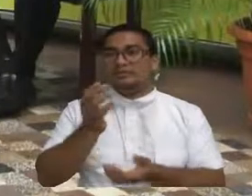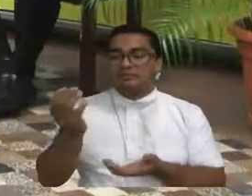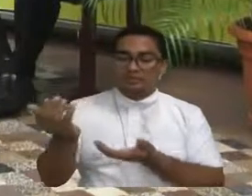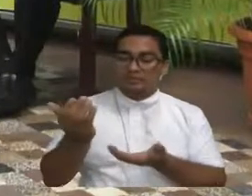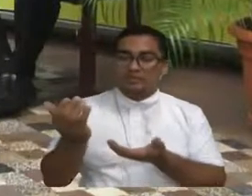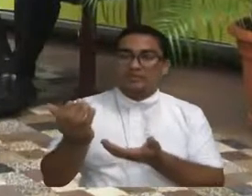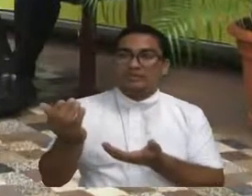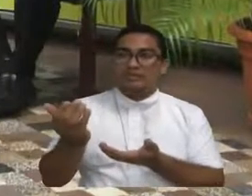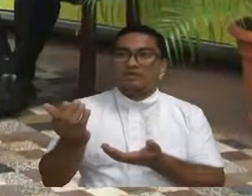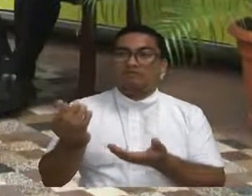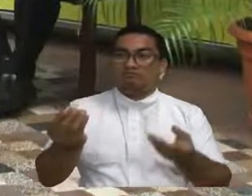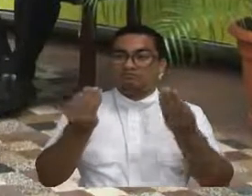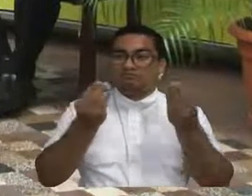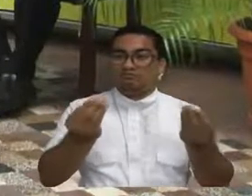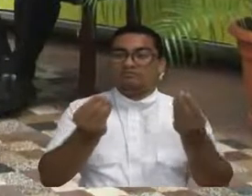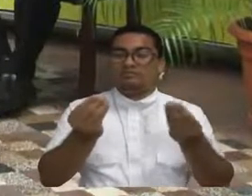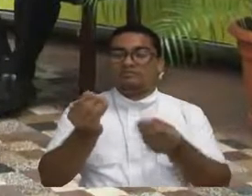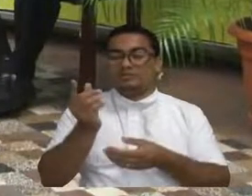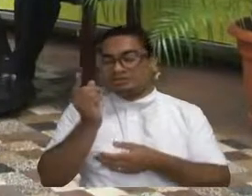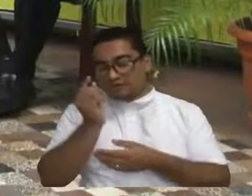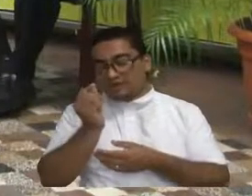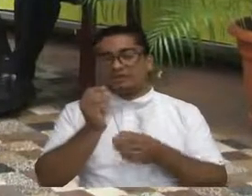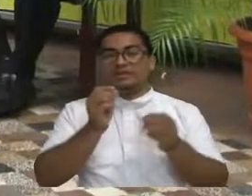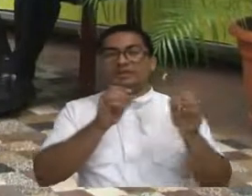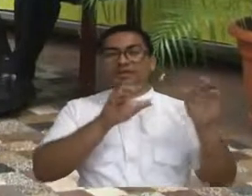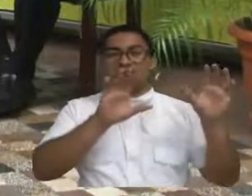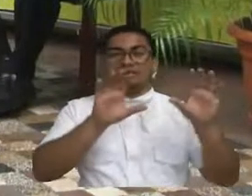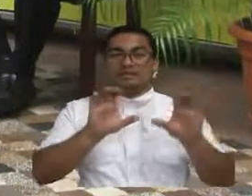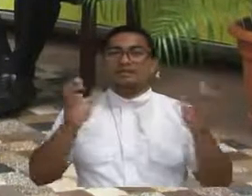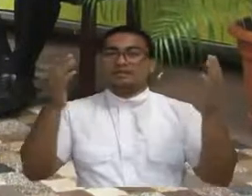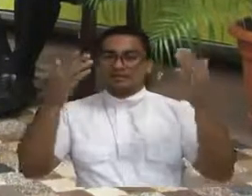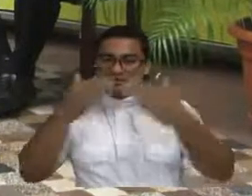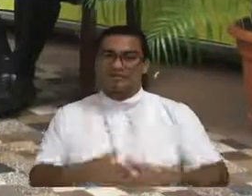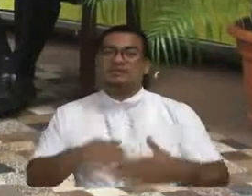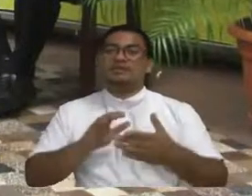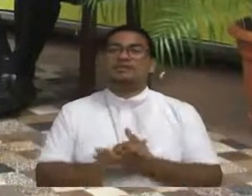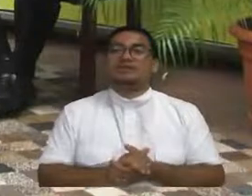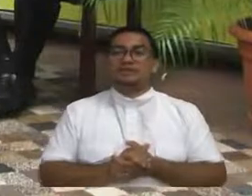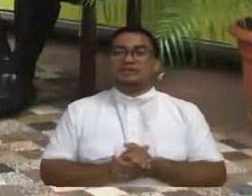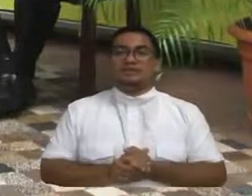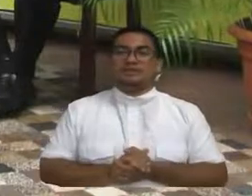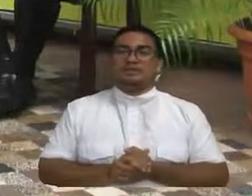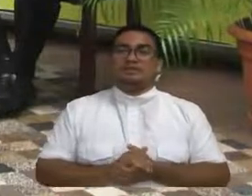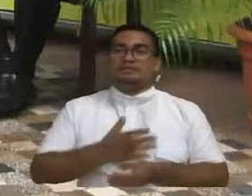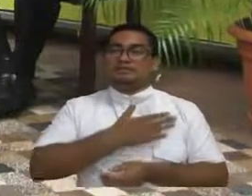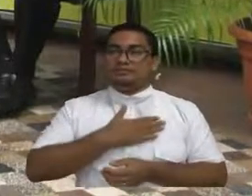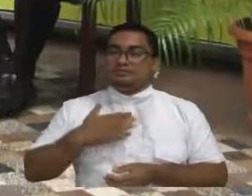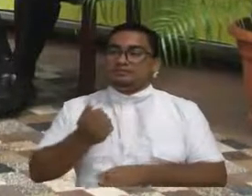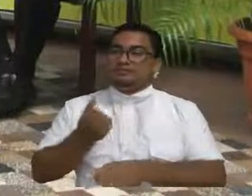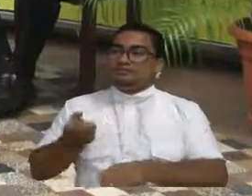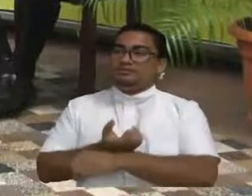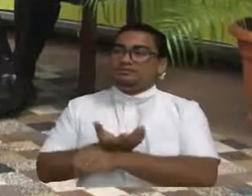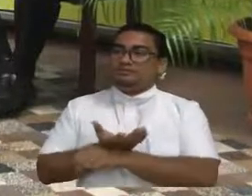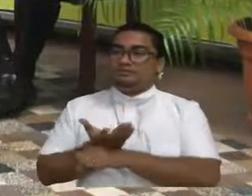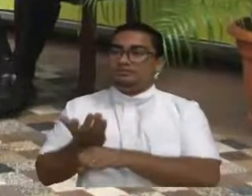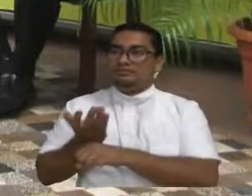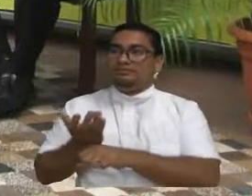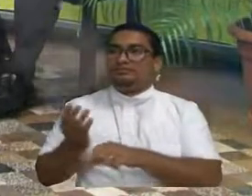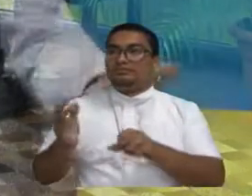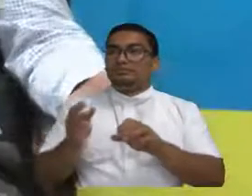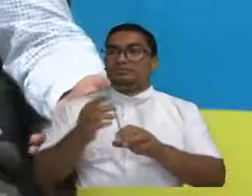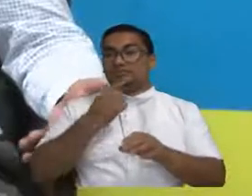más, duermen bastante, duermen en la mañana, duermen en la tarde, duermen en la noche. Yo creo que el mejor consejo sería que aprovecharan la hora. Aprovechar que la el